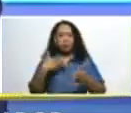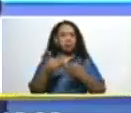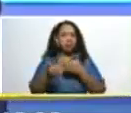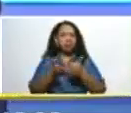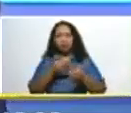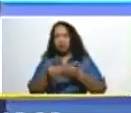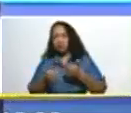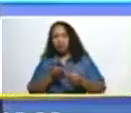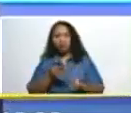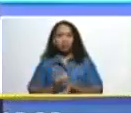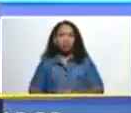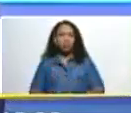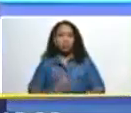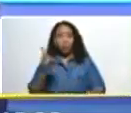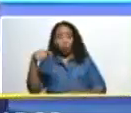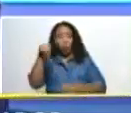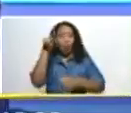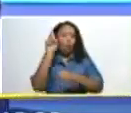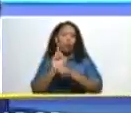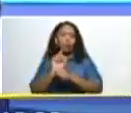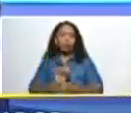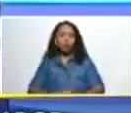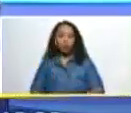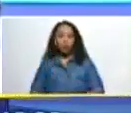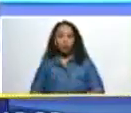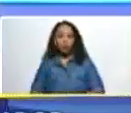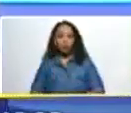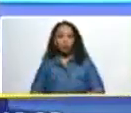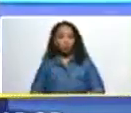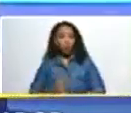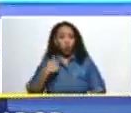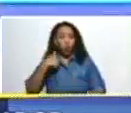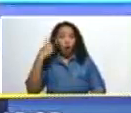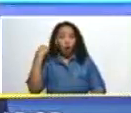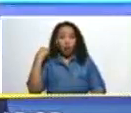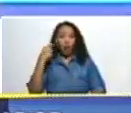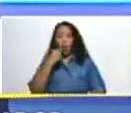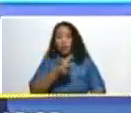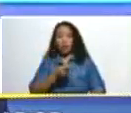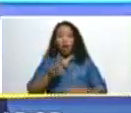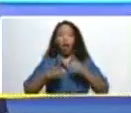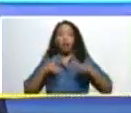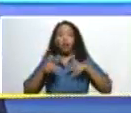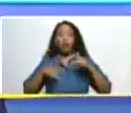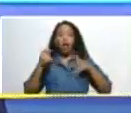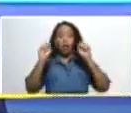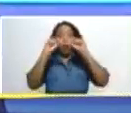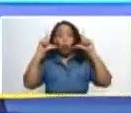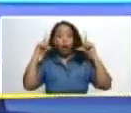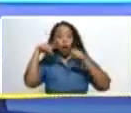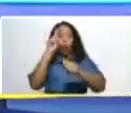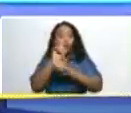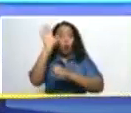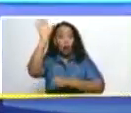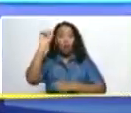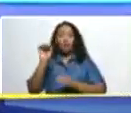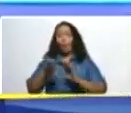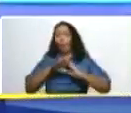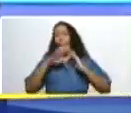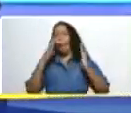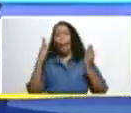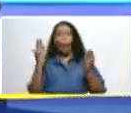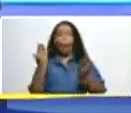fuera. Eso es único. Ceballos, lo decía yo ayer en el acto de La Guaira, único país del mundo que eso pasa.